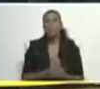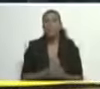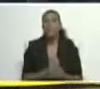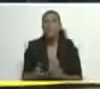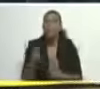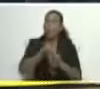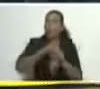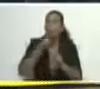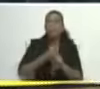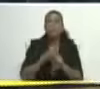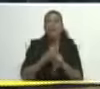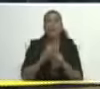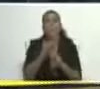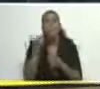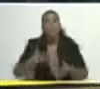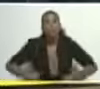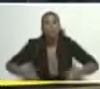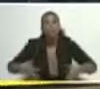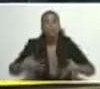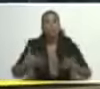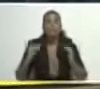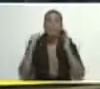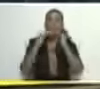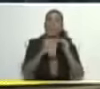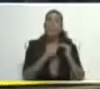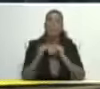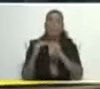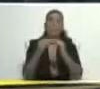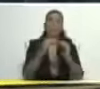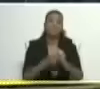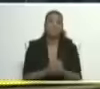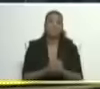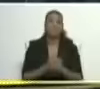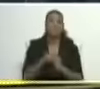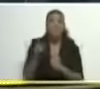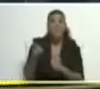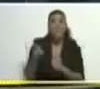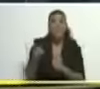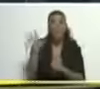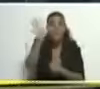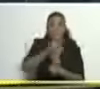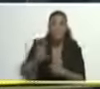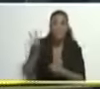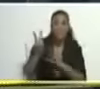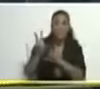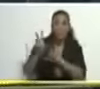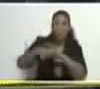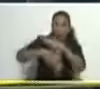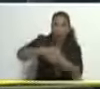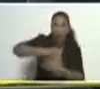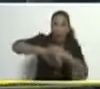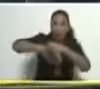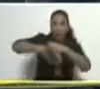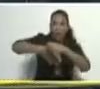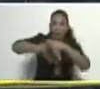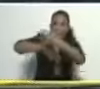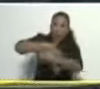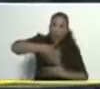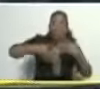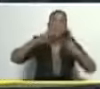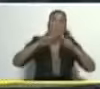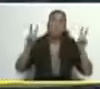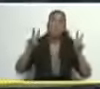luchar por una prosperidad resiliente de su pueblo y que esta región sea cada vez una región de paz